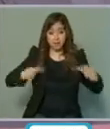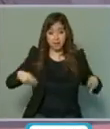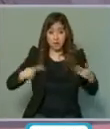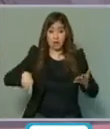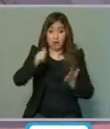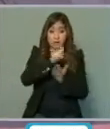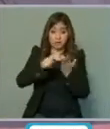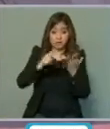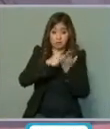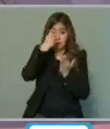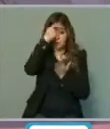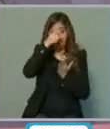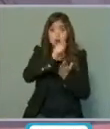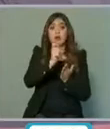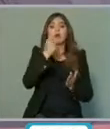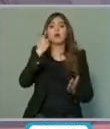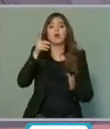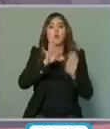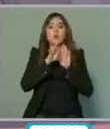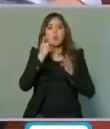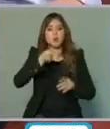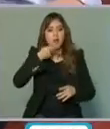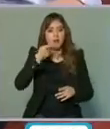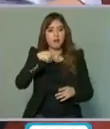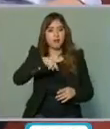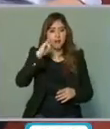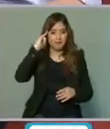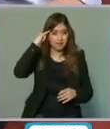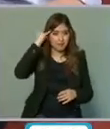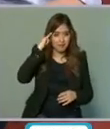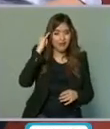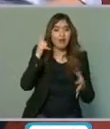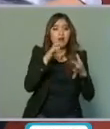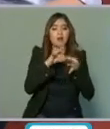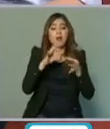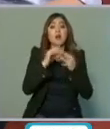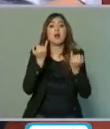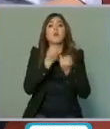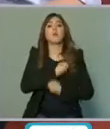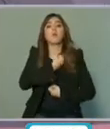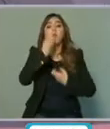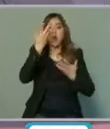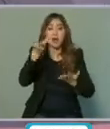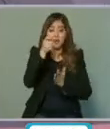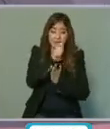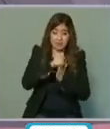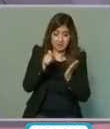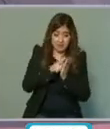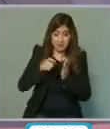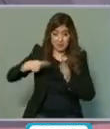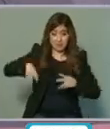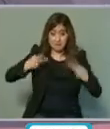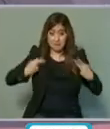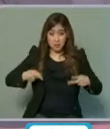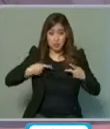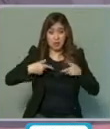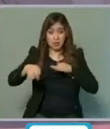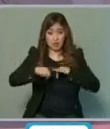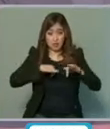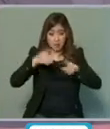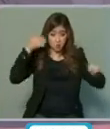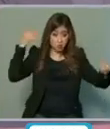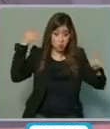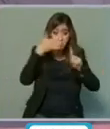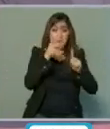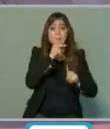que además hicieron una curaduría. Invitaron a poetas, escritores y a gente que hace todo tipo de trabajo, digamos, con